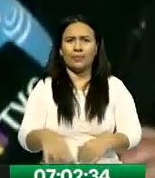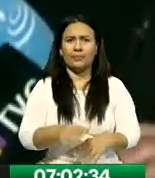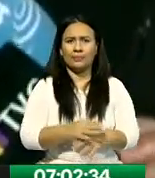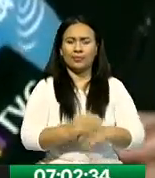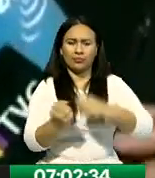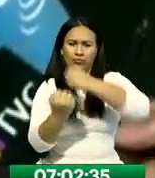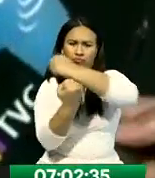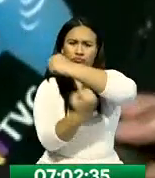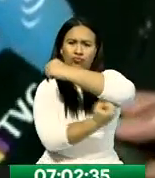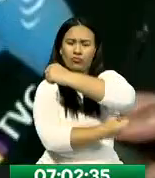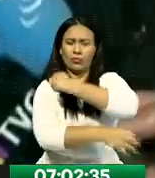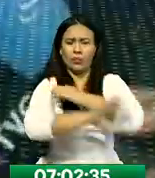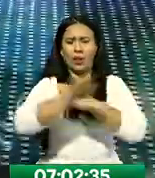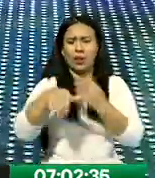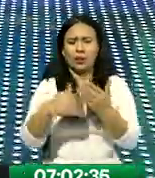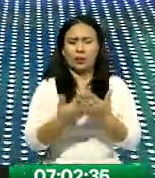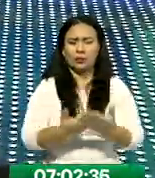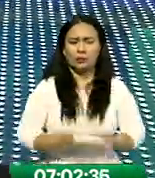de la Revolución Ciudadana.